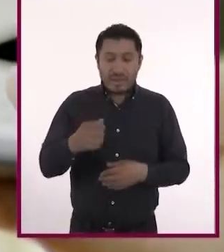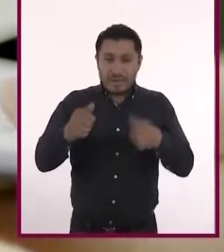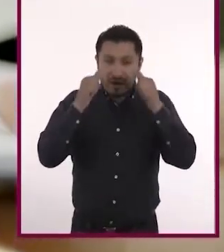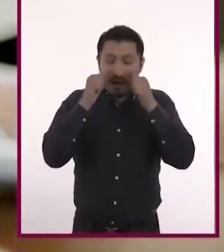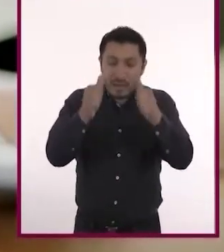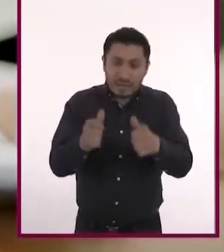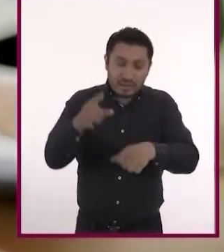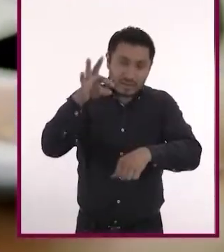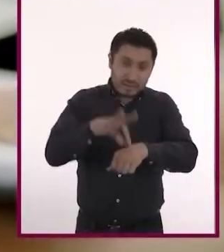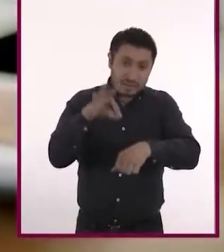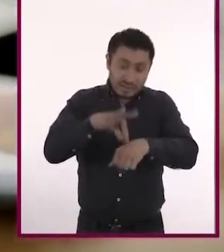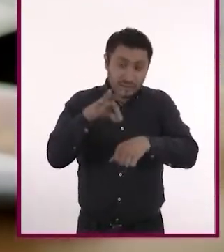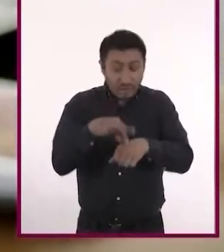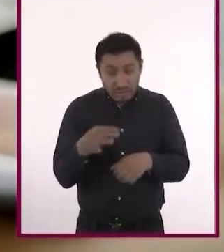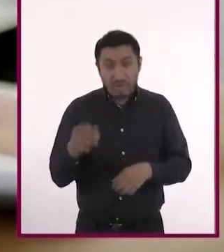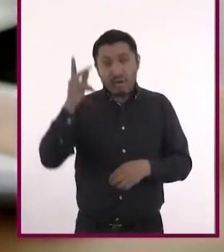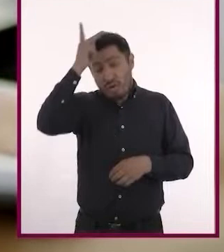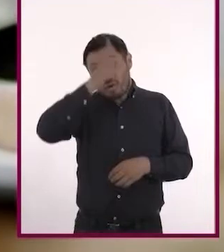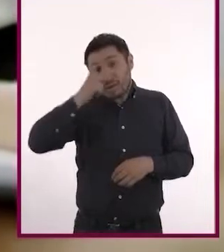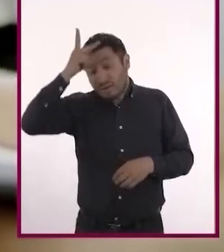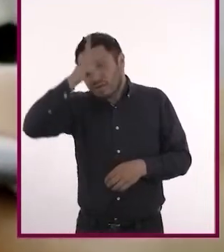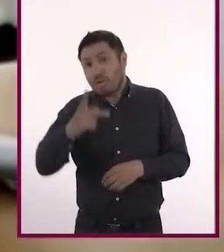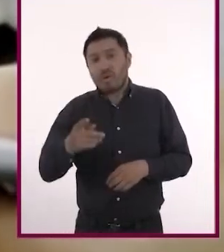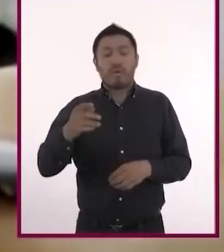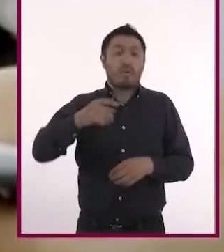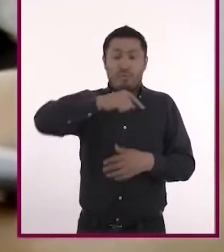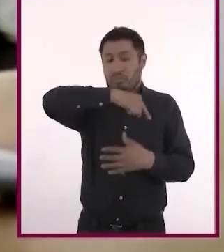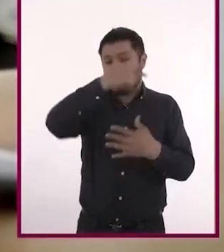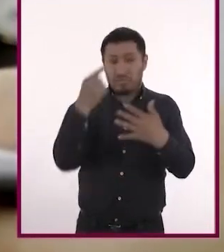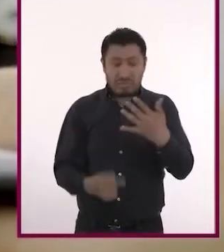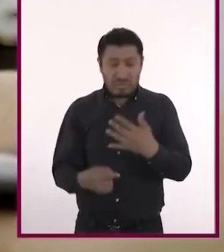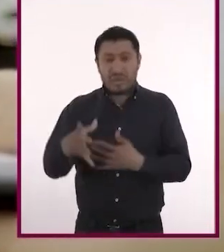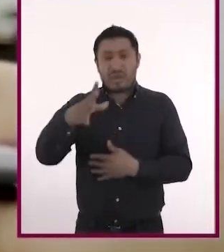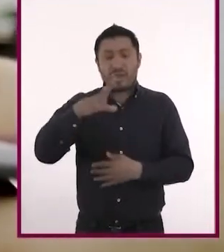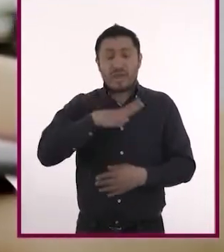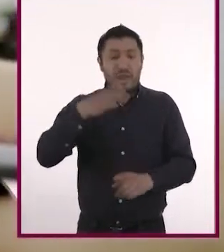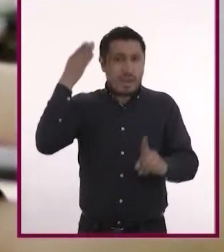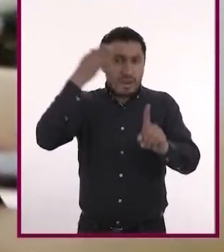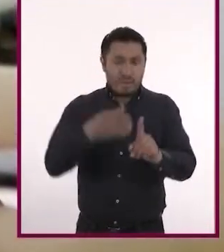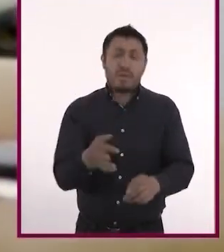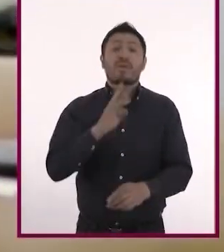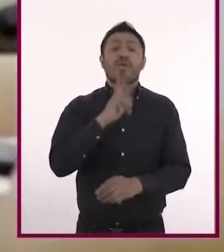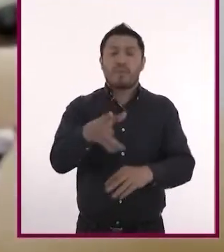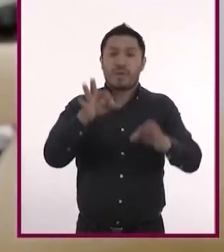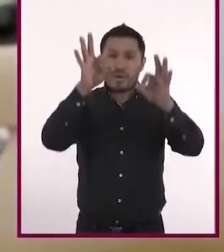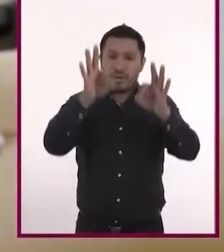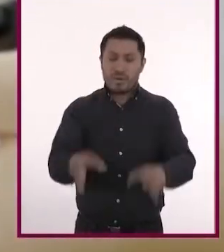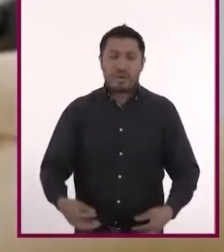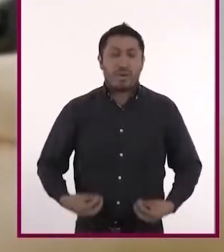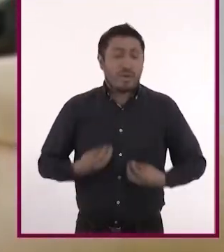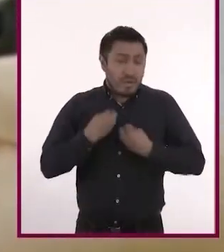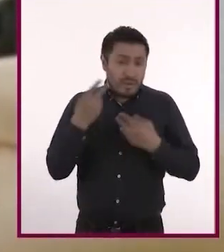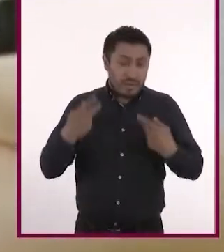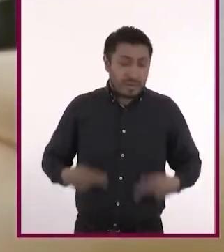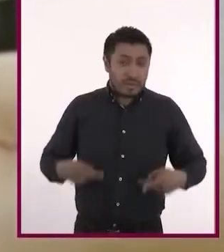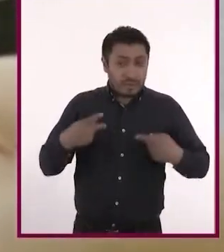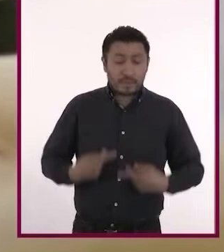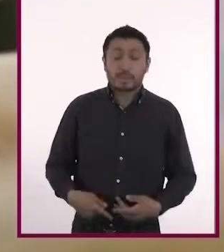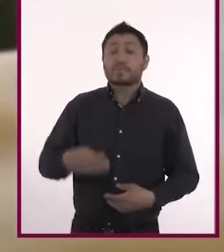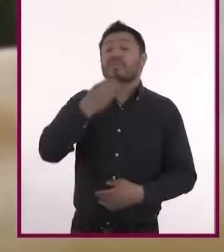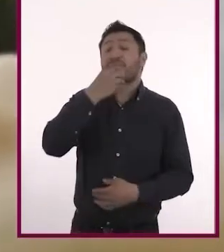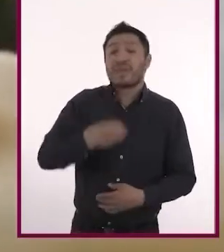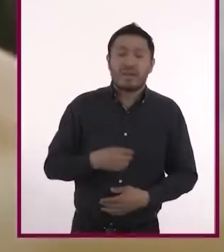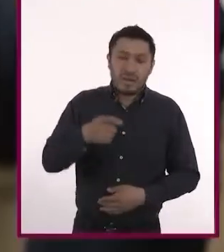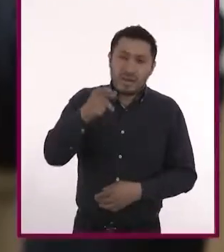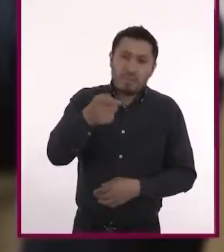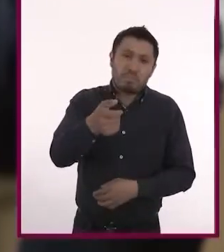multidisciplinario que incluya médicos, psicólogos y psiquiatras, y estará enfocado a mejorar la calidad de vida de la persona. Aunque no se habla